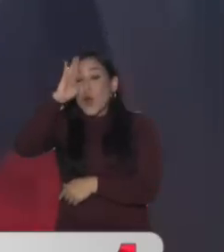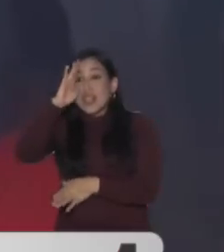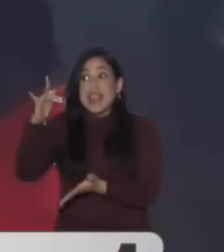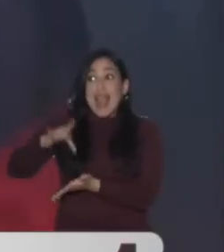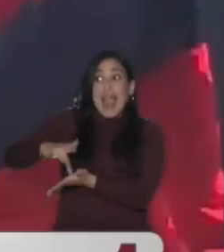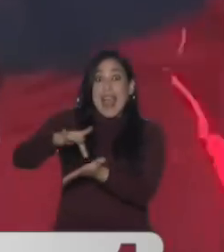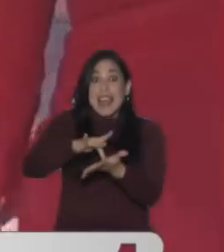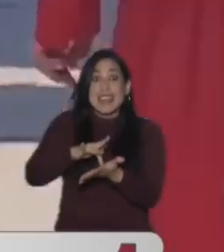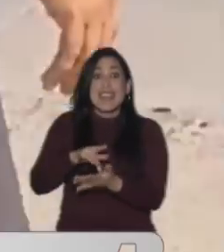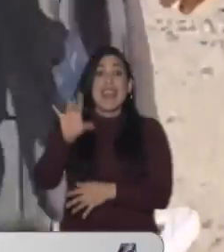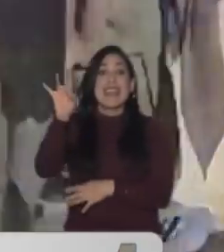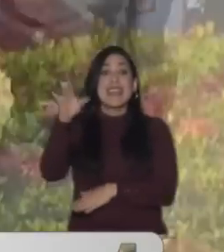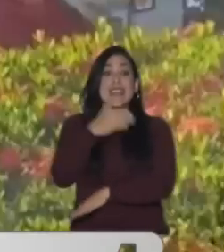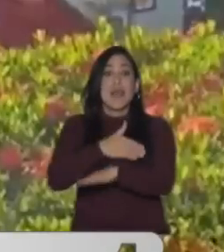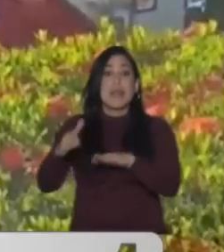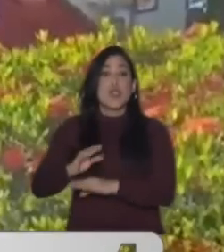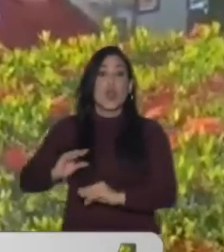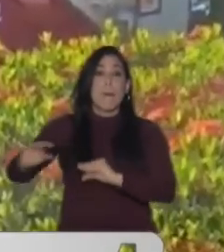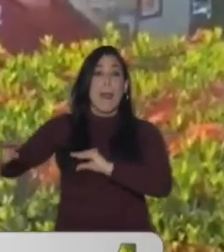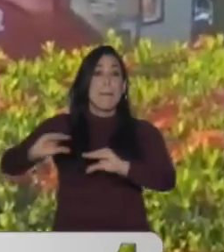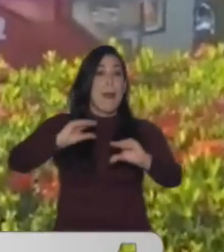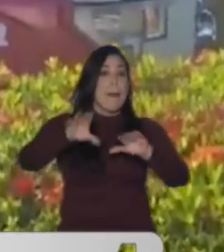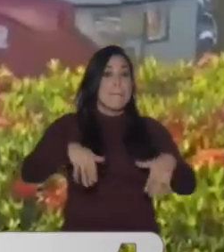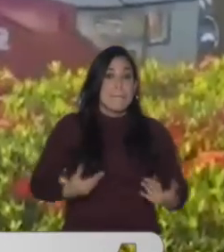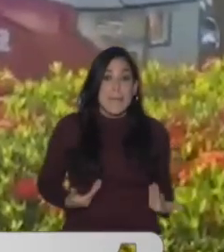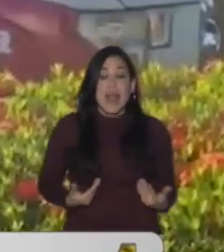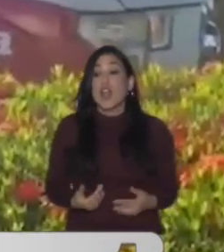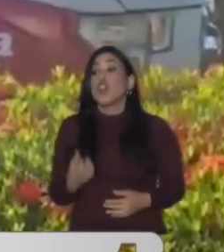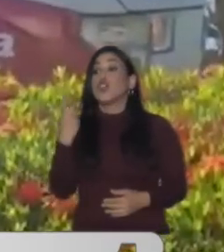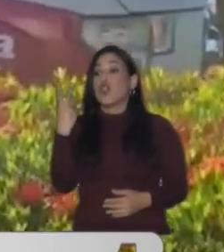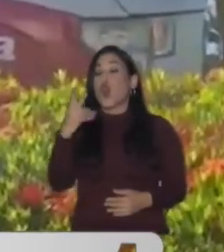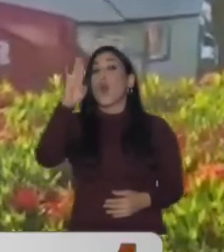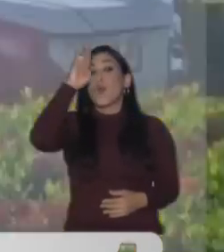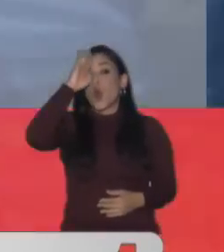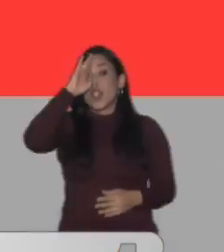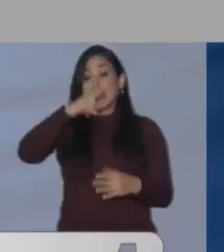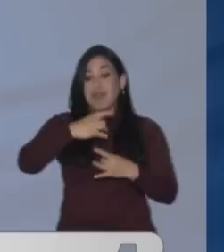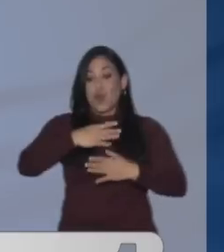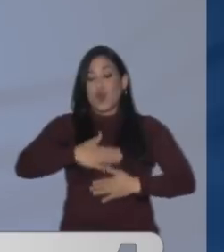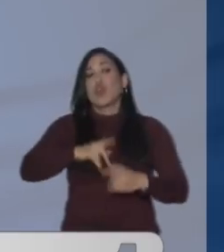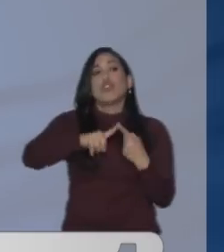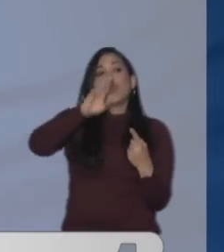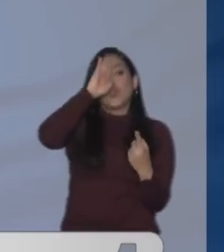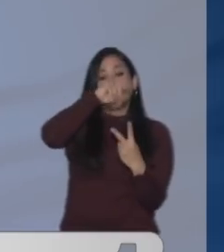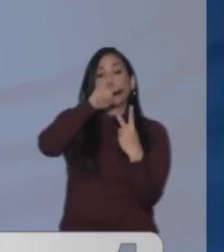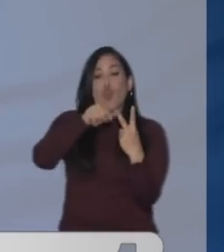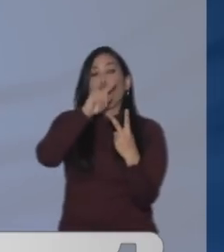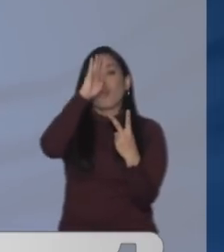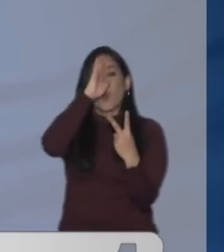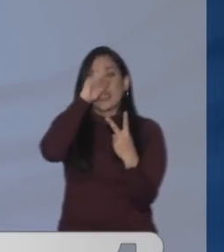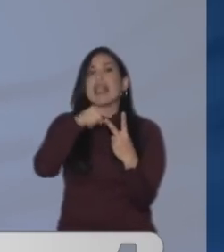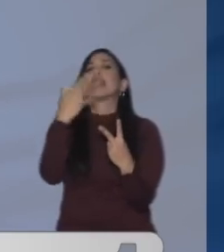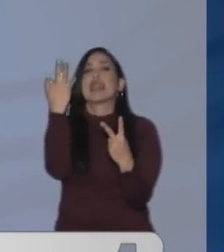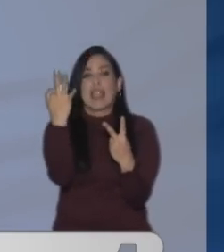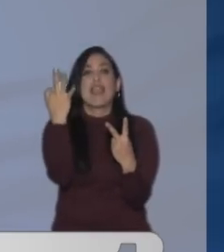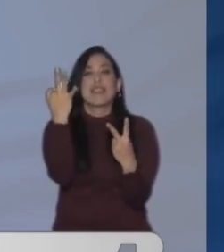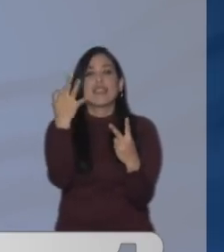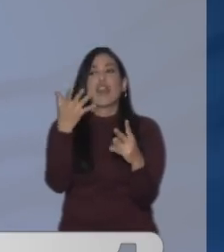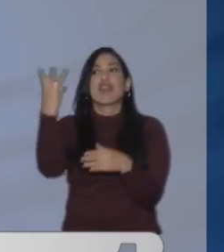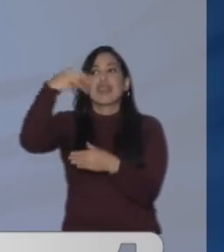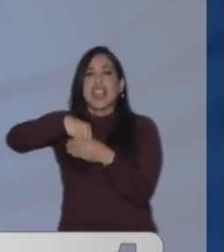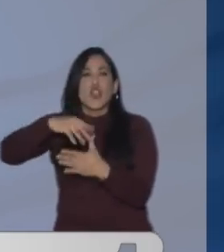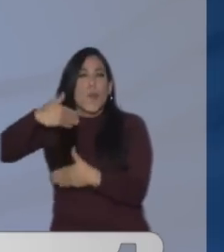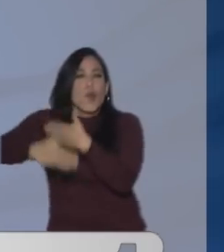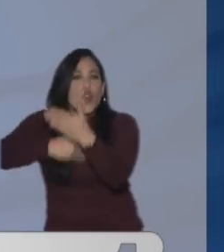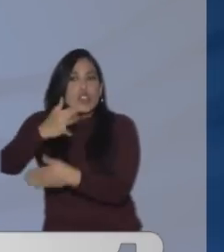que participó 15 millones de pesos. Dos policías más, los uniformados también serían los testigos dentro